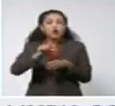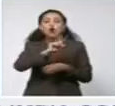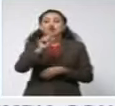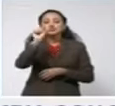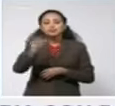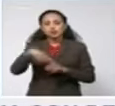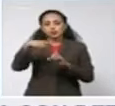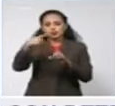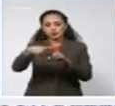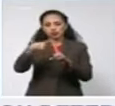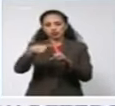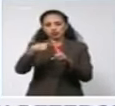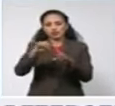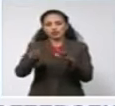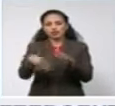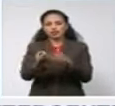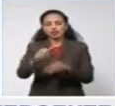enfermedad en el día de ayer.